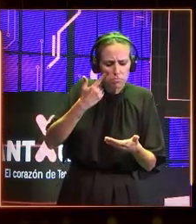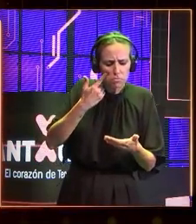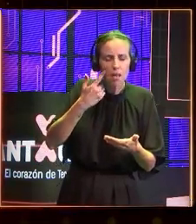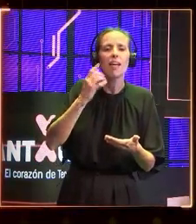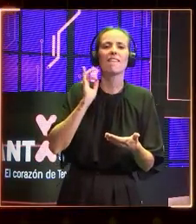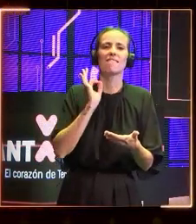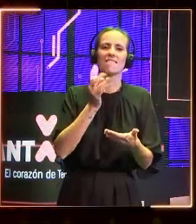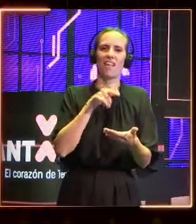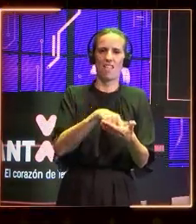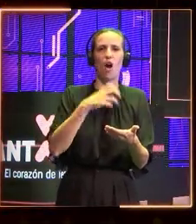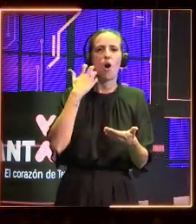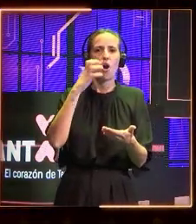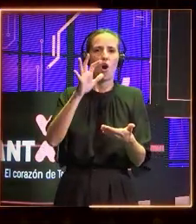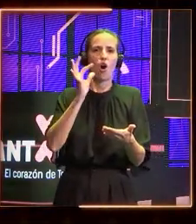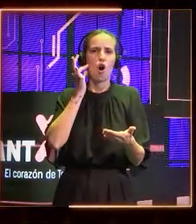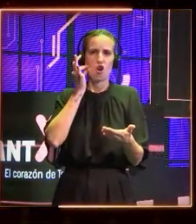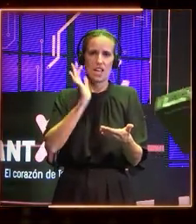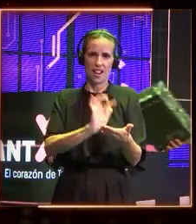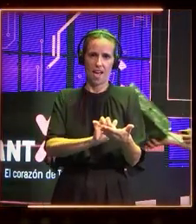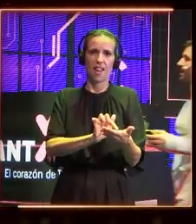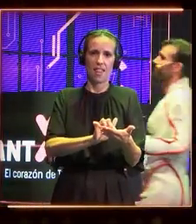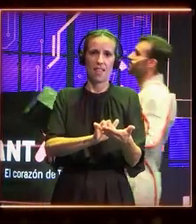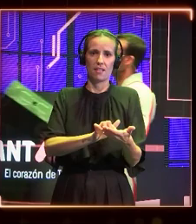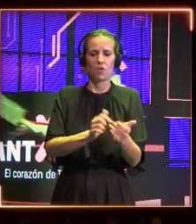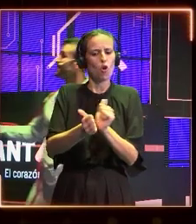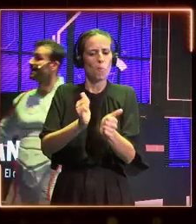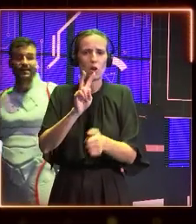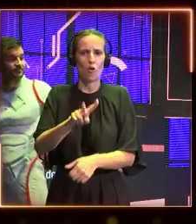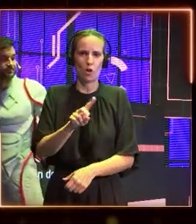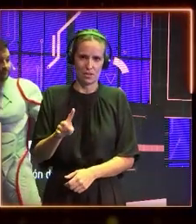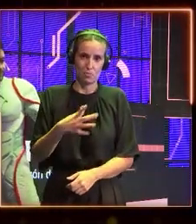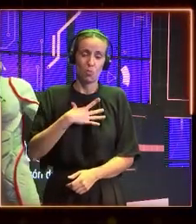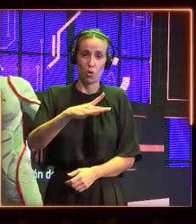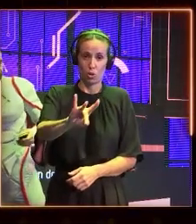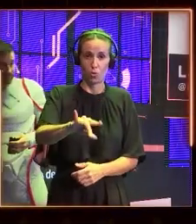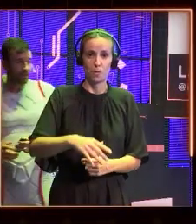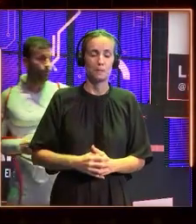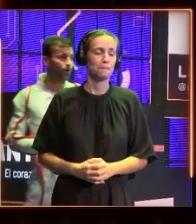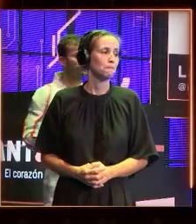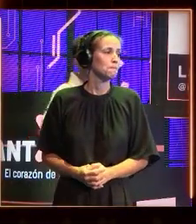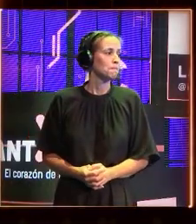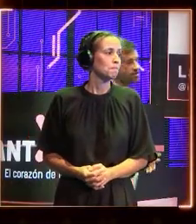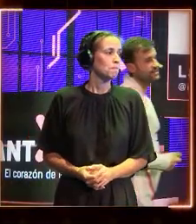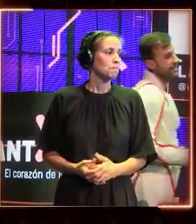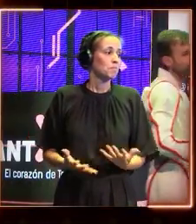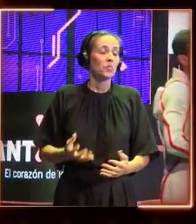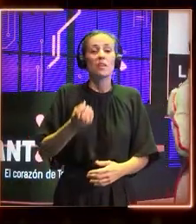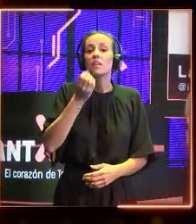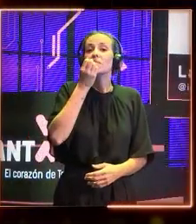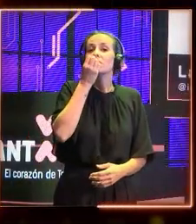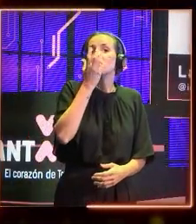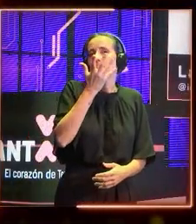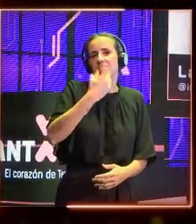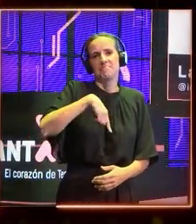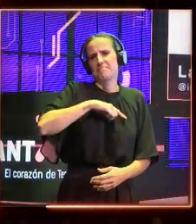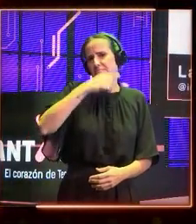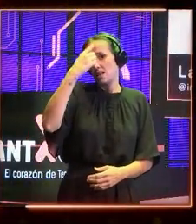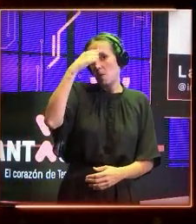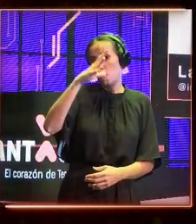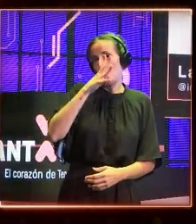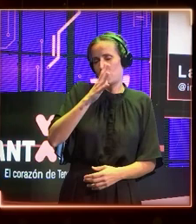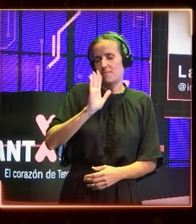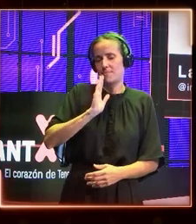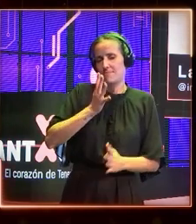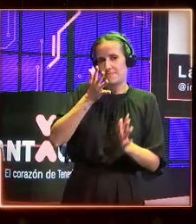es que es original y que no es ninguna copia y bueno nosotros tenemos claro con esto que os estoy